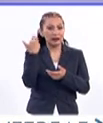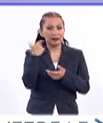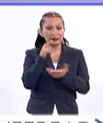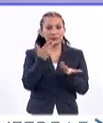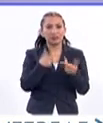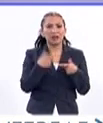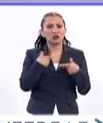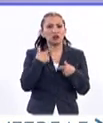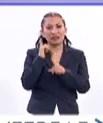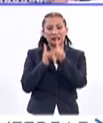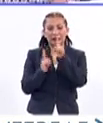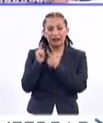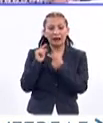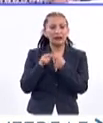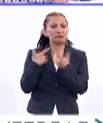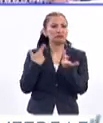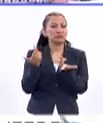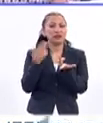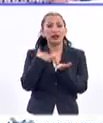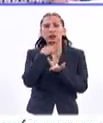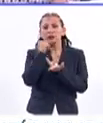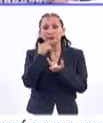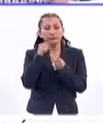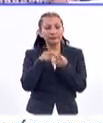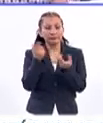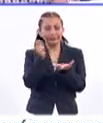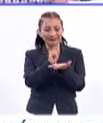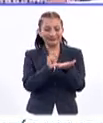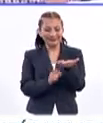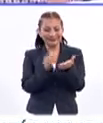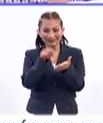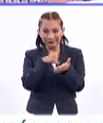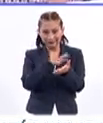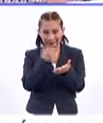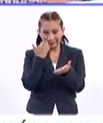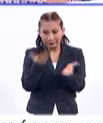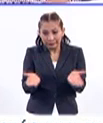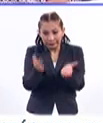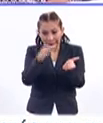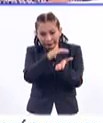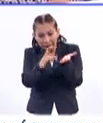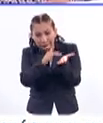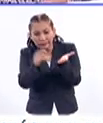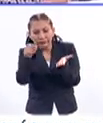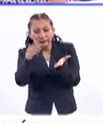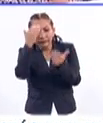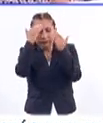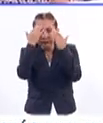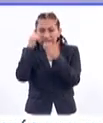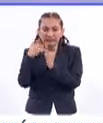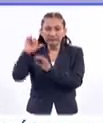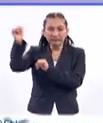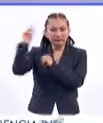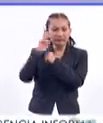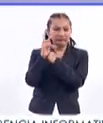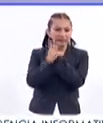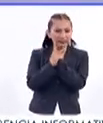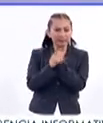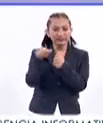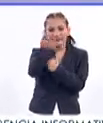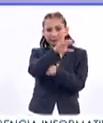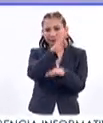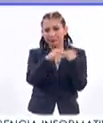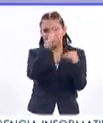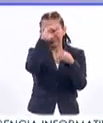ejemplo, autores griegos, autores romanos, que era justo lo que se buscaba, promover todo este tipo de conocimiento a lo largo y ancho de